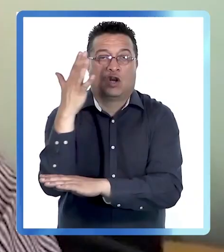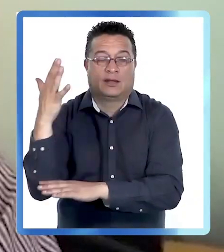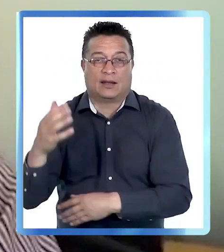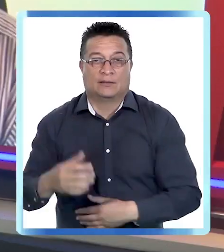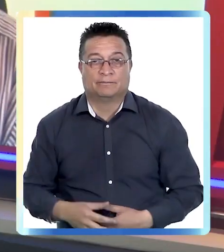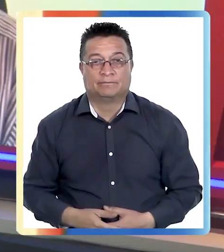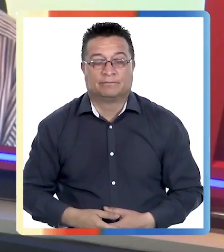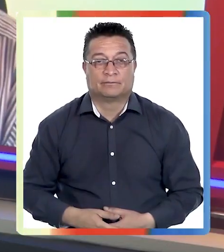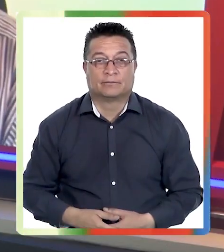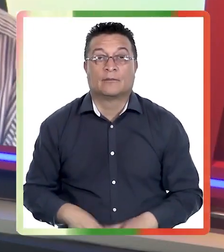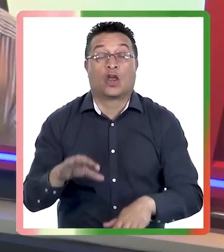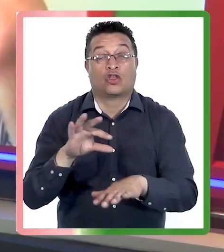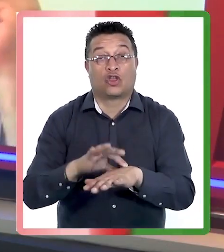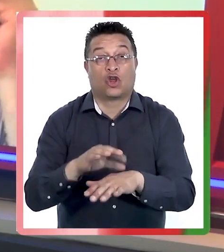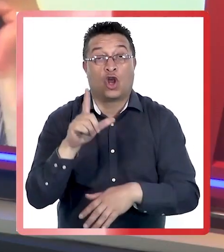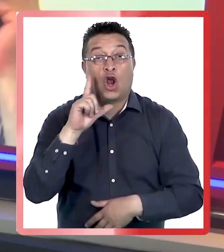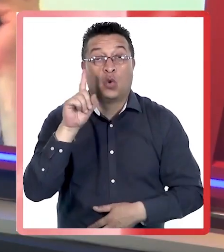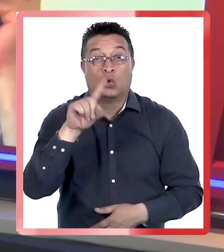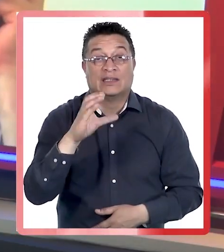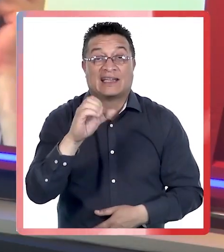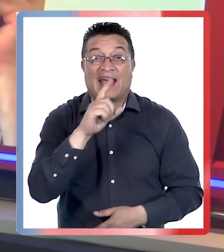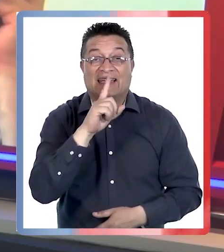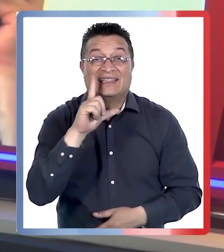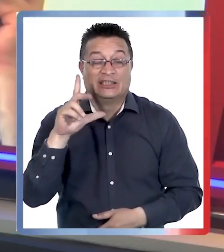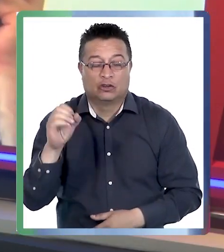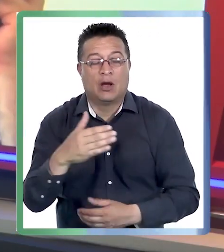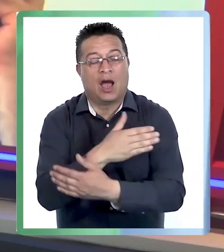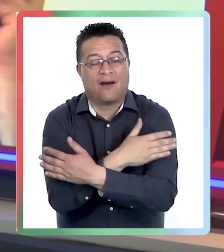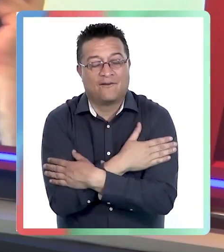forestales. Doctor Luis Castillo, le mandamos